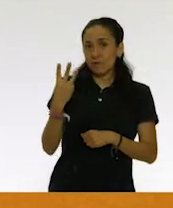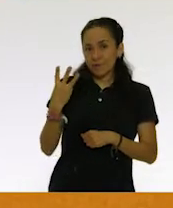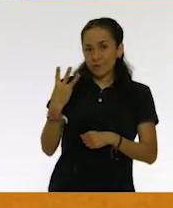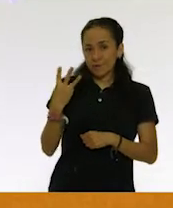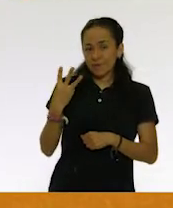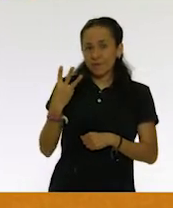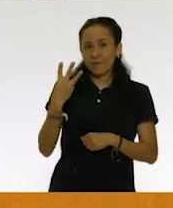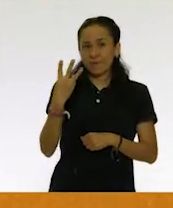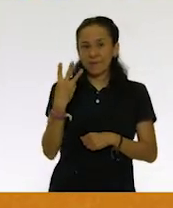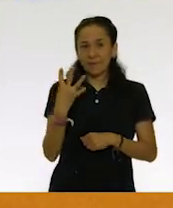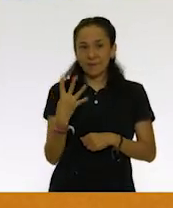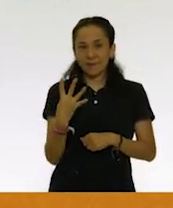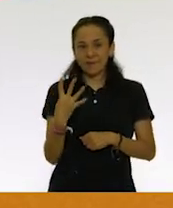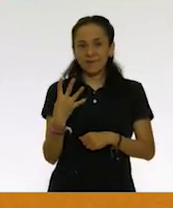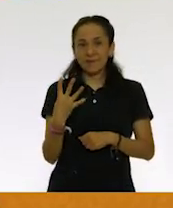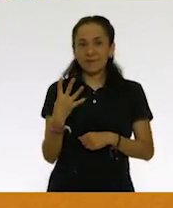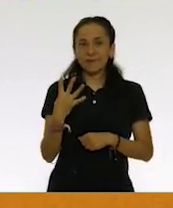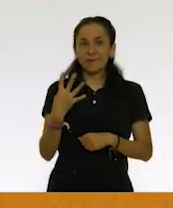2, 3,